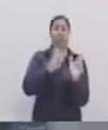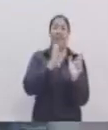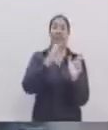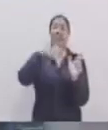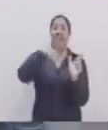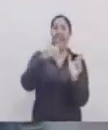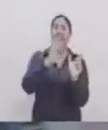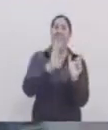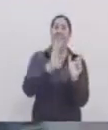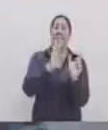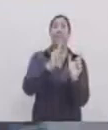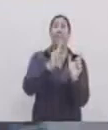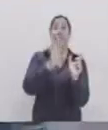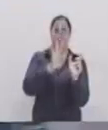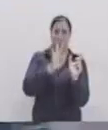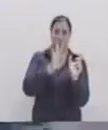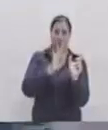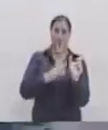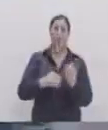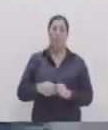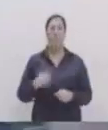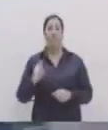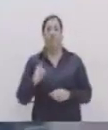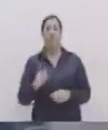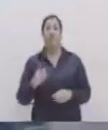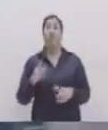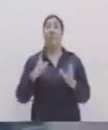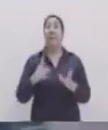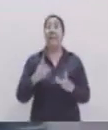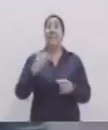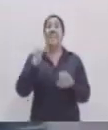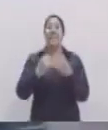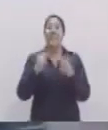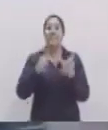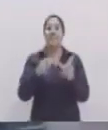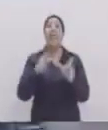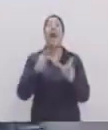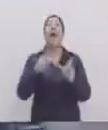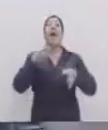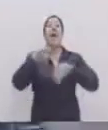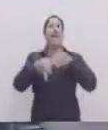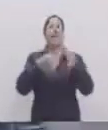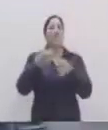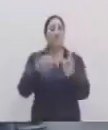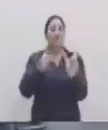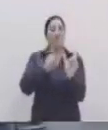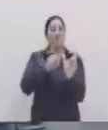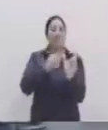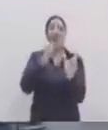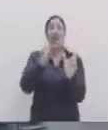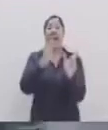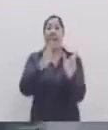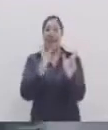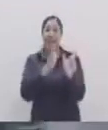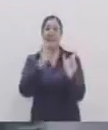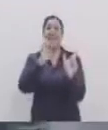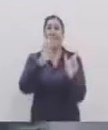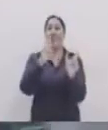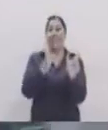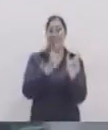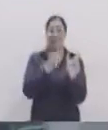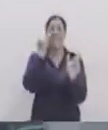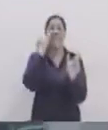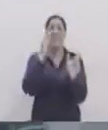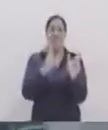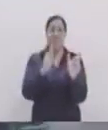edi. ¿Sí? Ok, perfecto. Entonces, cuando tenemos estas terminaciones, yo ya puedo identificar que estamos hablando de un verboide. Entonces, cuando tienes